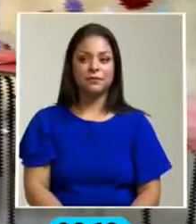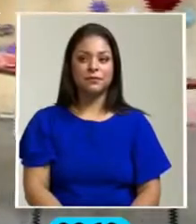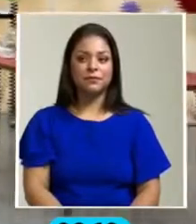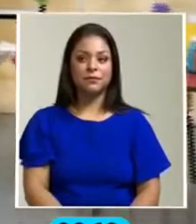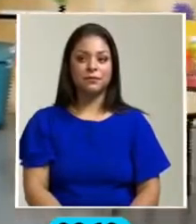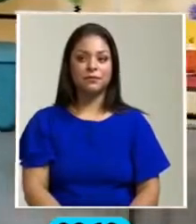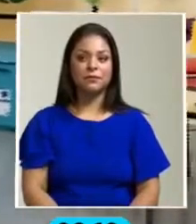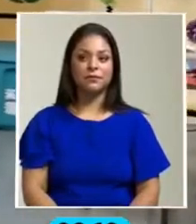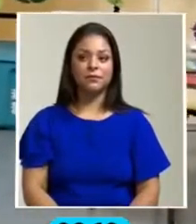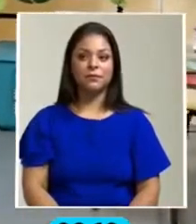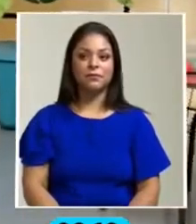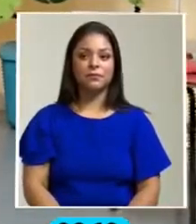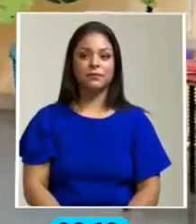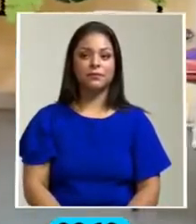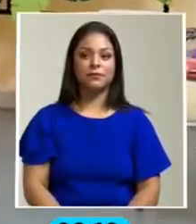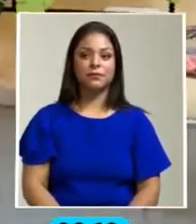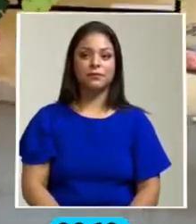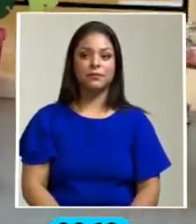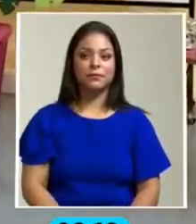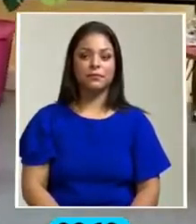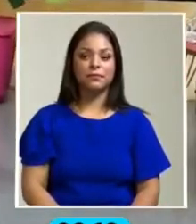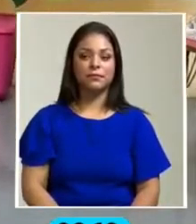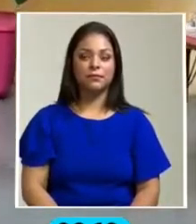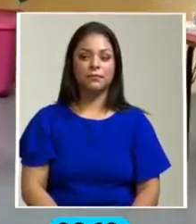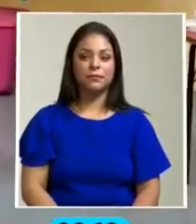Ajá. Vamos a ver entonces.